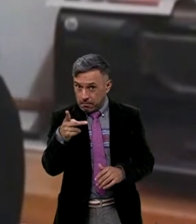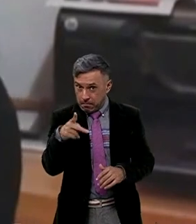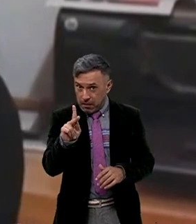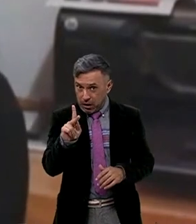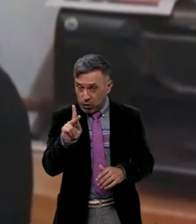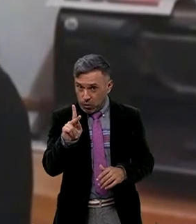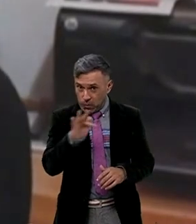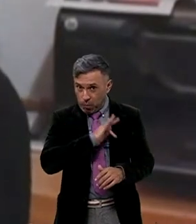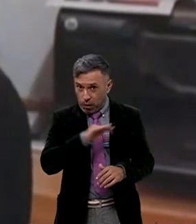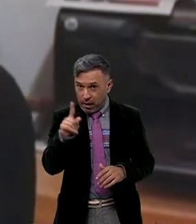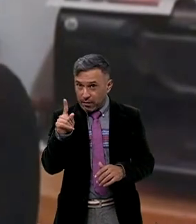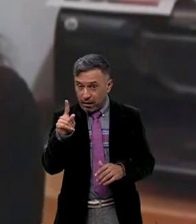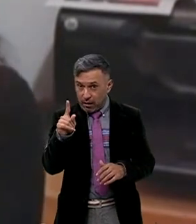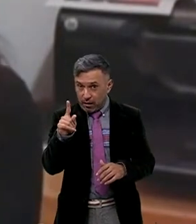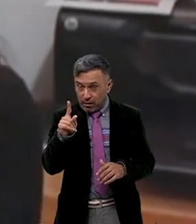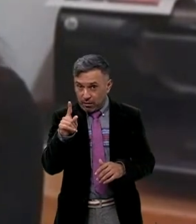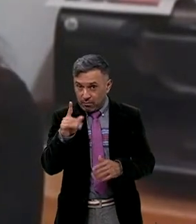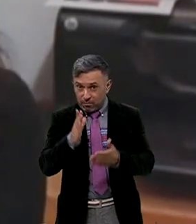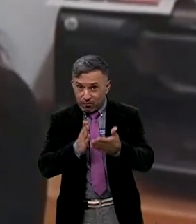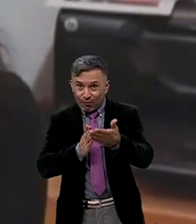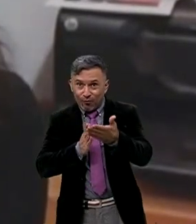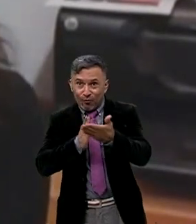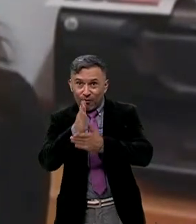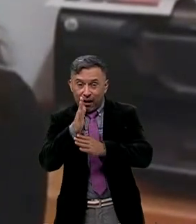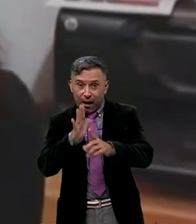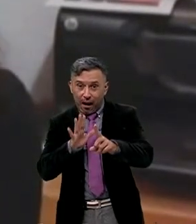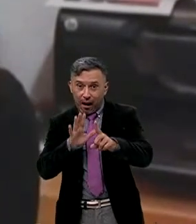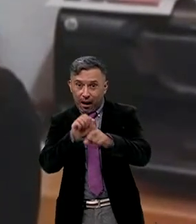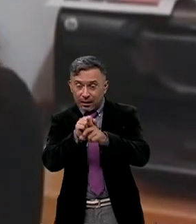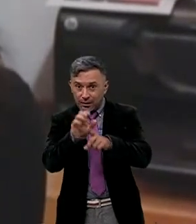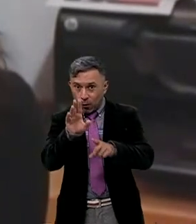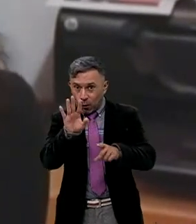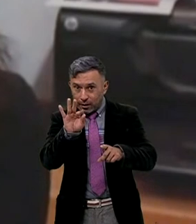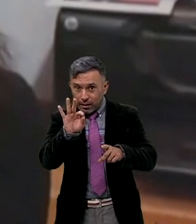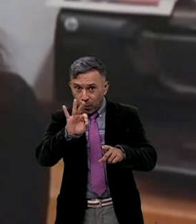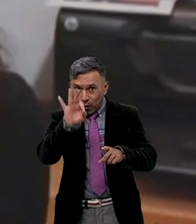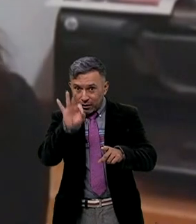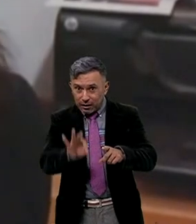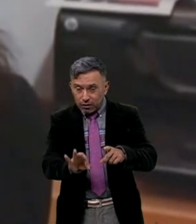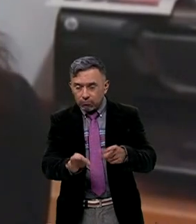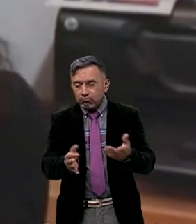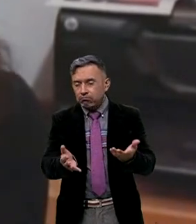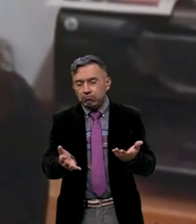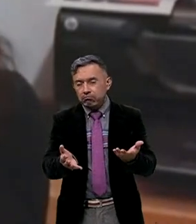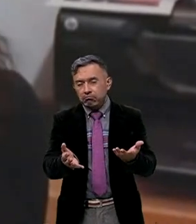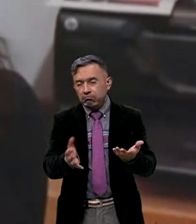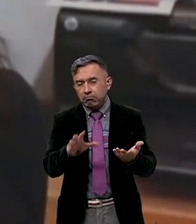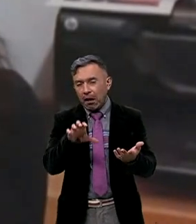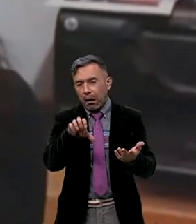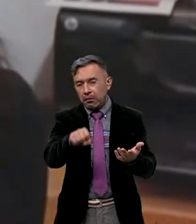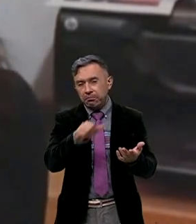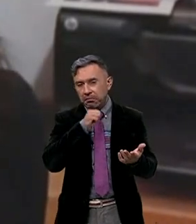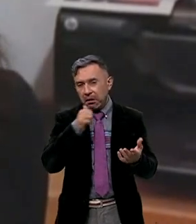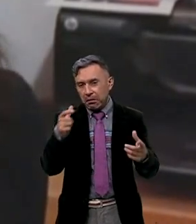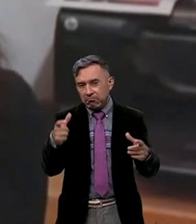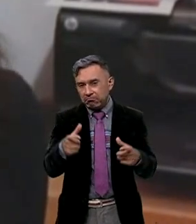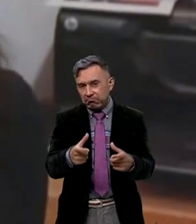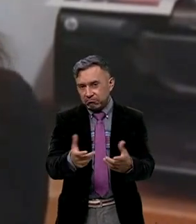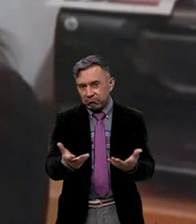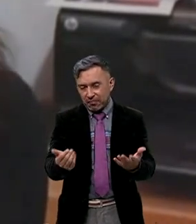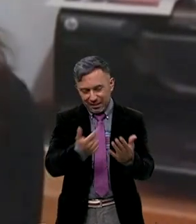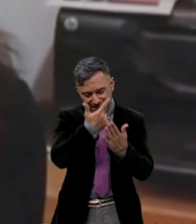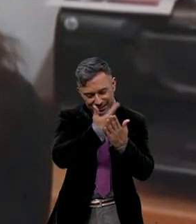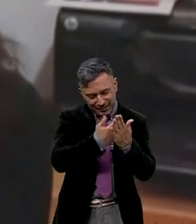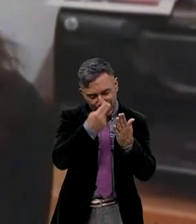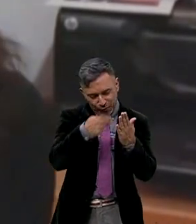a un 40 por ciento de las personas que están en la lista nominal de electores entonces yo yo quiero dejar eso